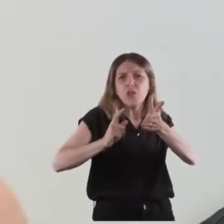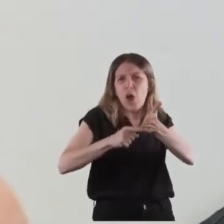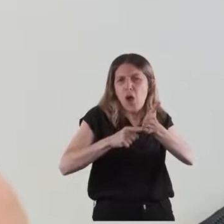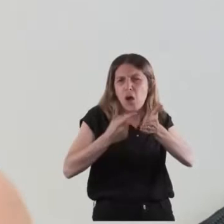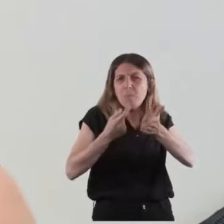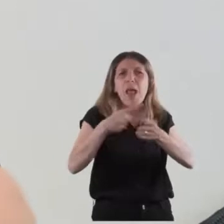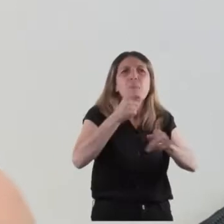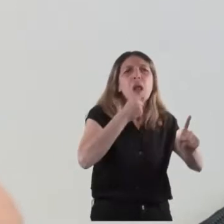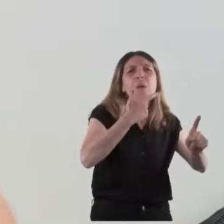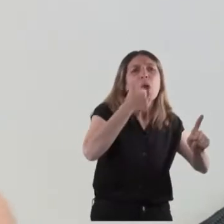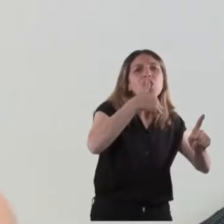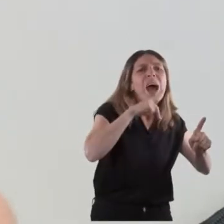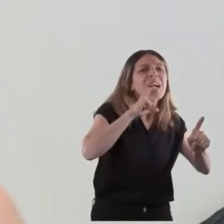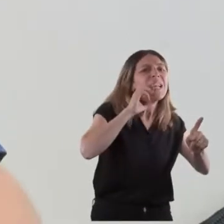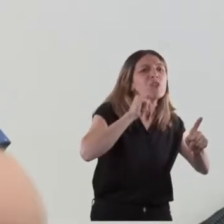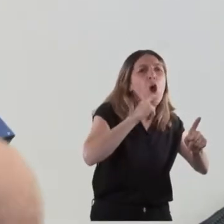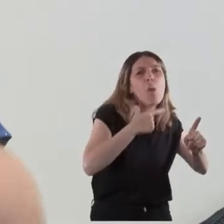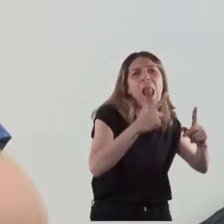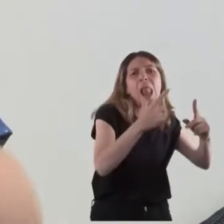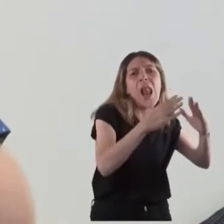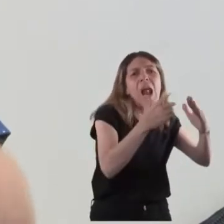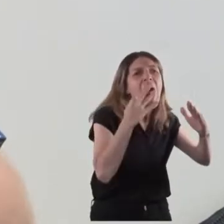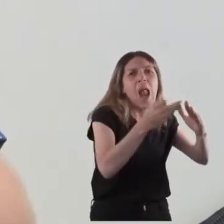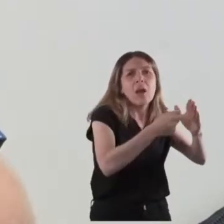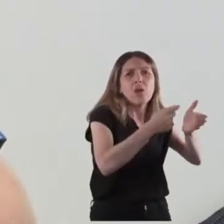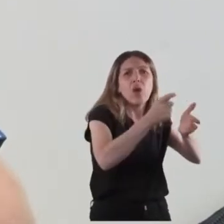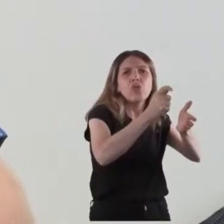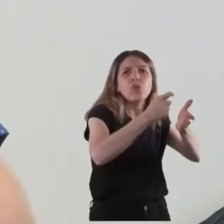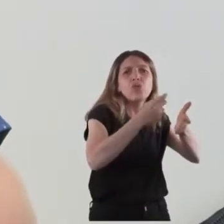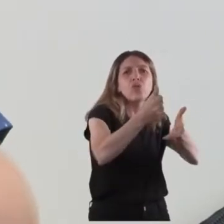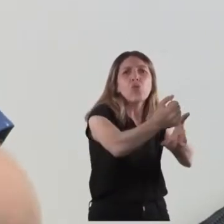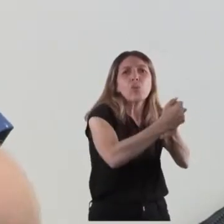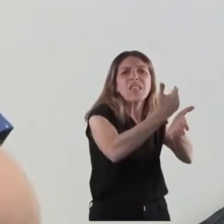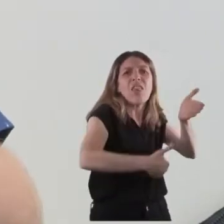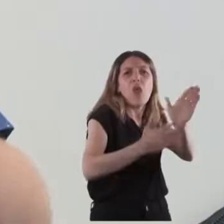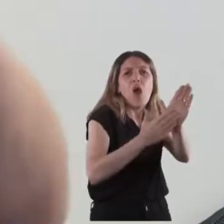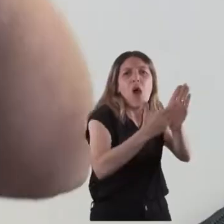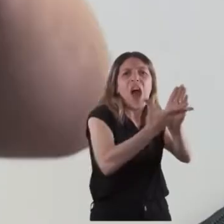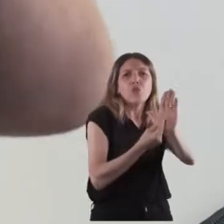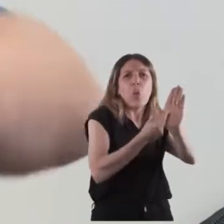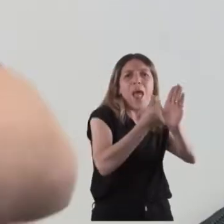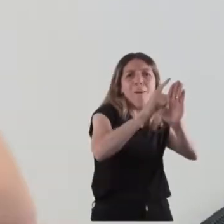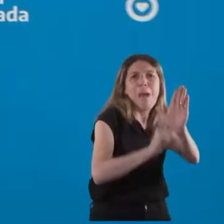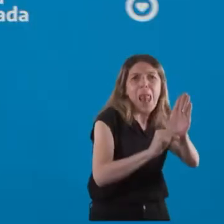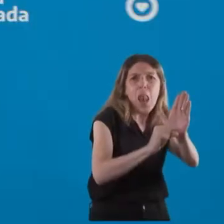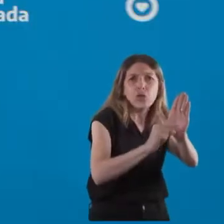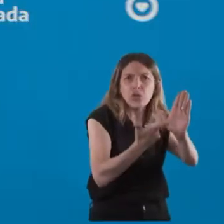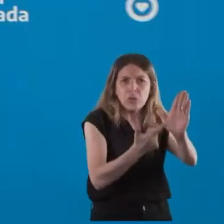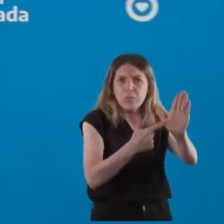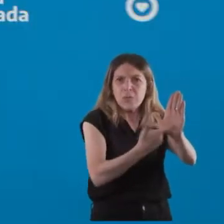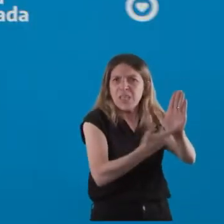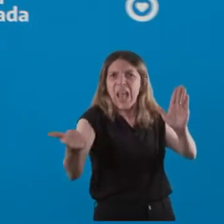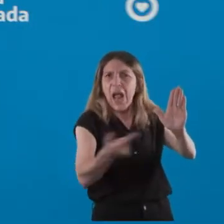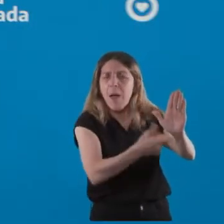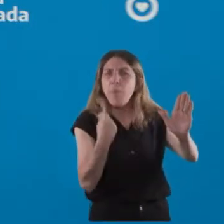otro ejemplo puntual y cómo se puede garantizar que este subsidio se vaya bajando en el tiempo